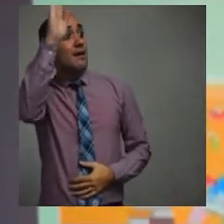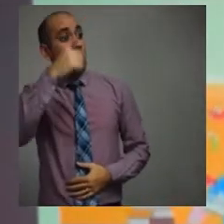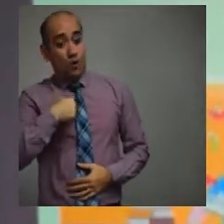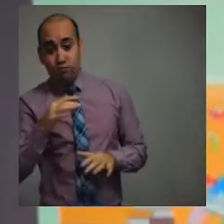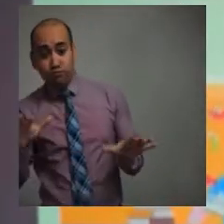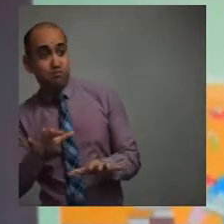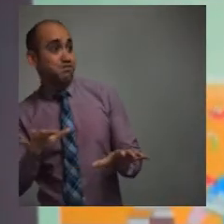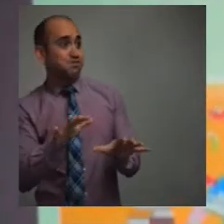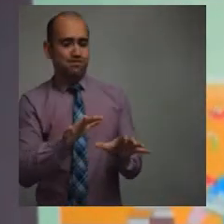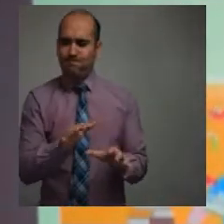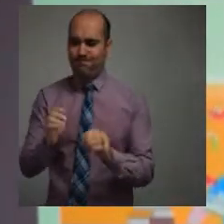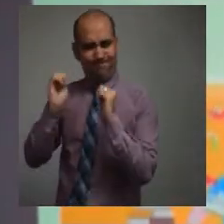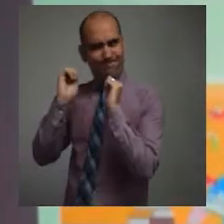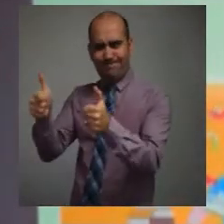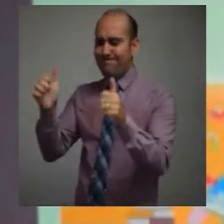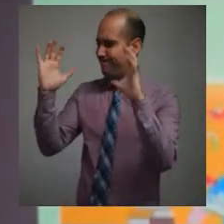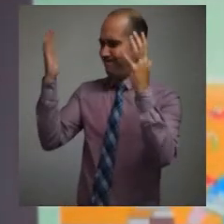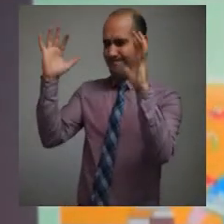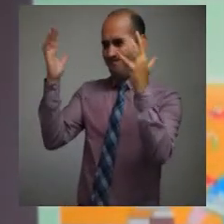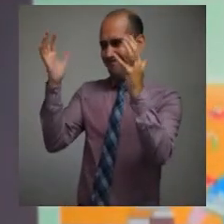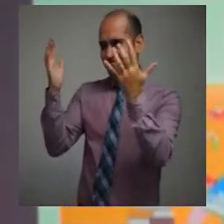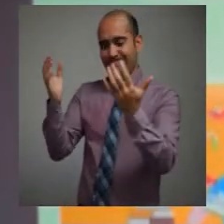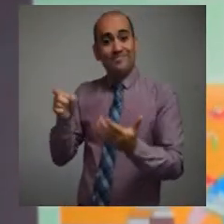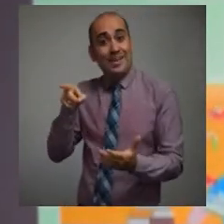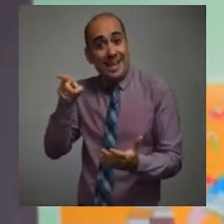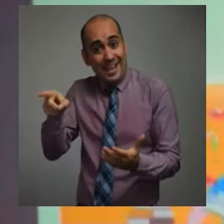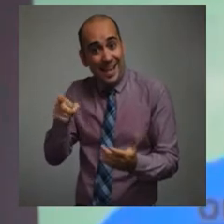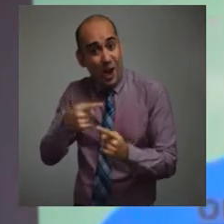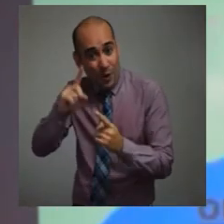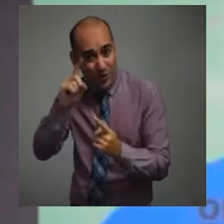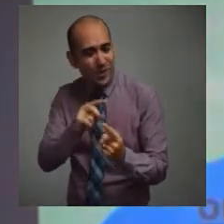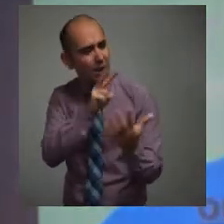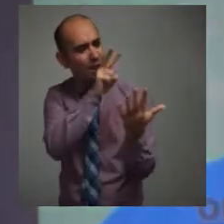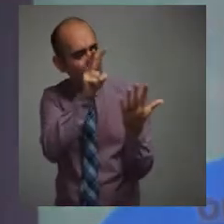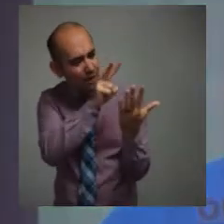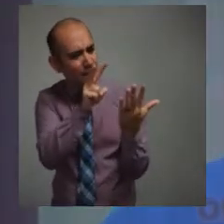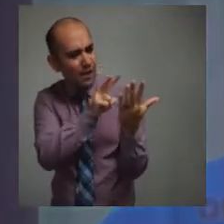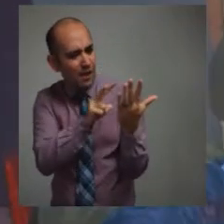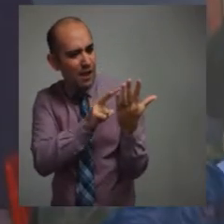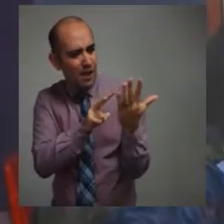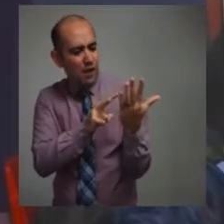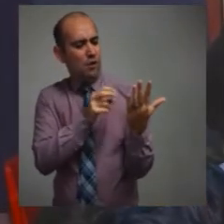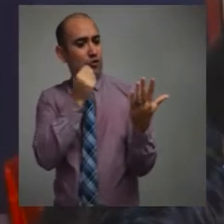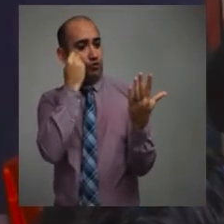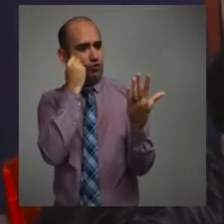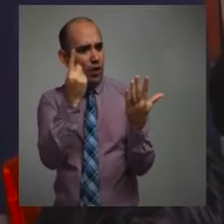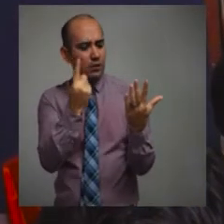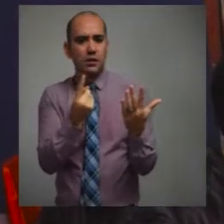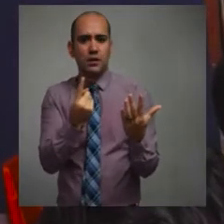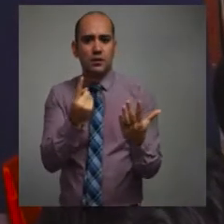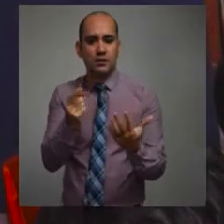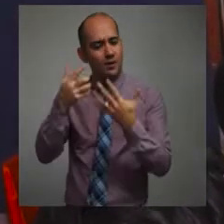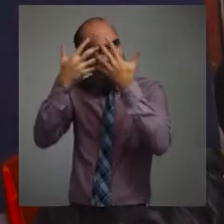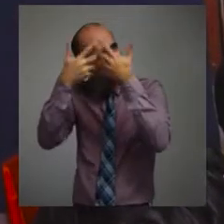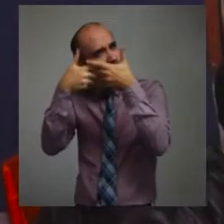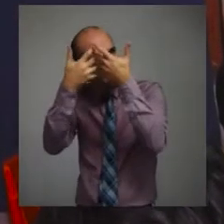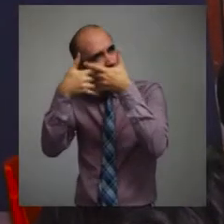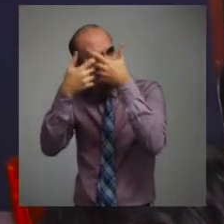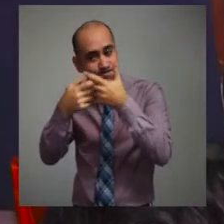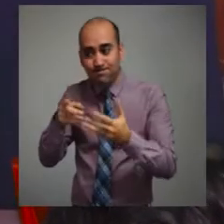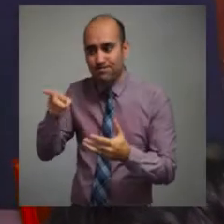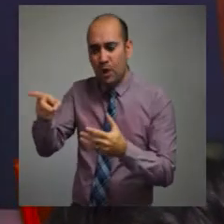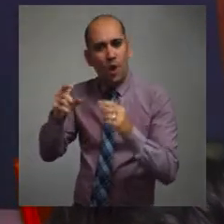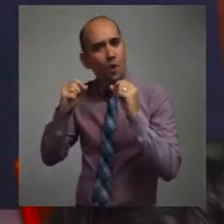de los aprendizajes y fortalecer la comprensión lectora en todos los niveles educacionales de manera de contribuir